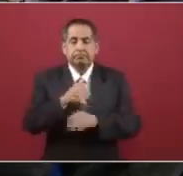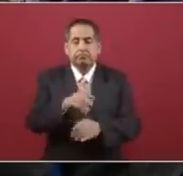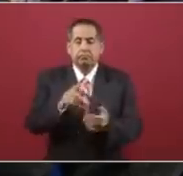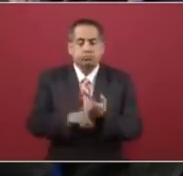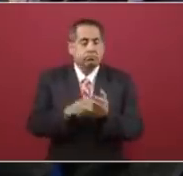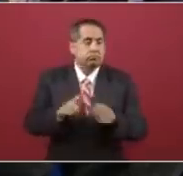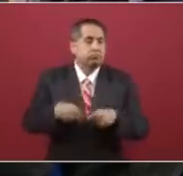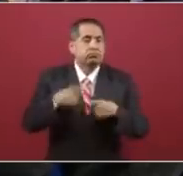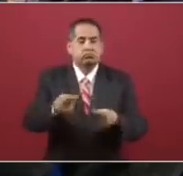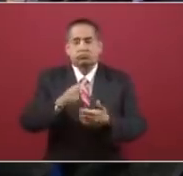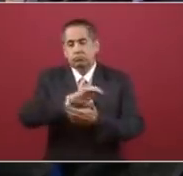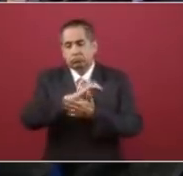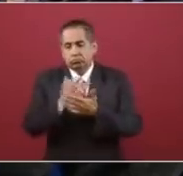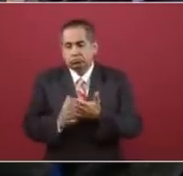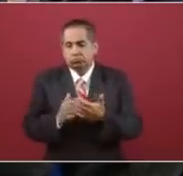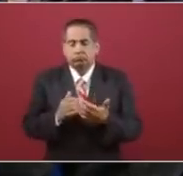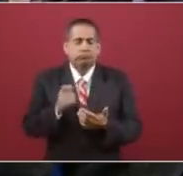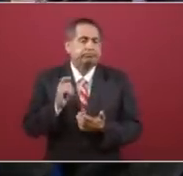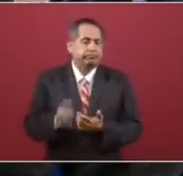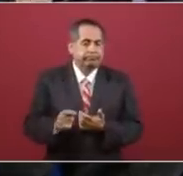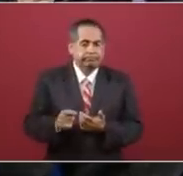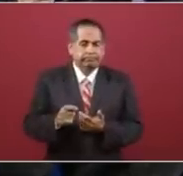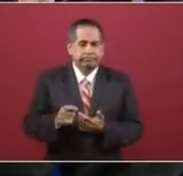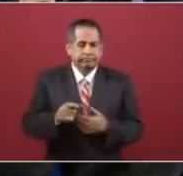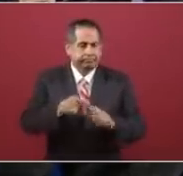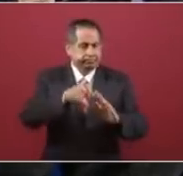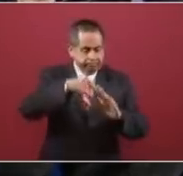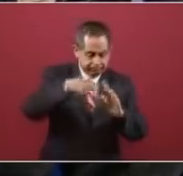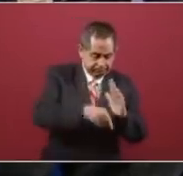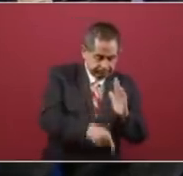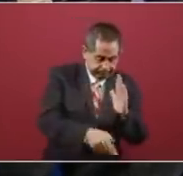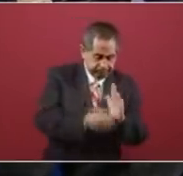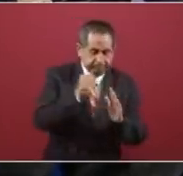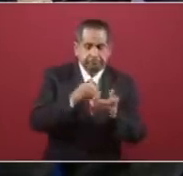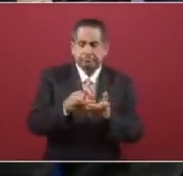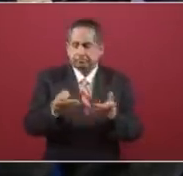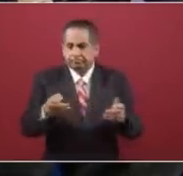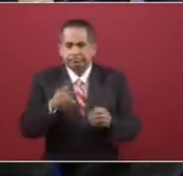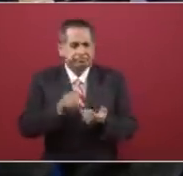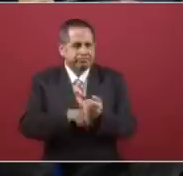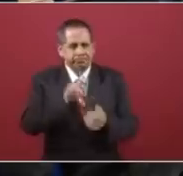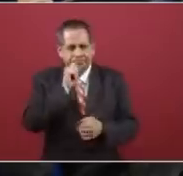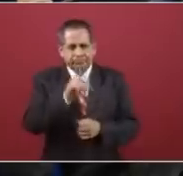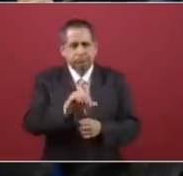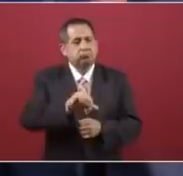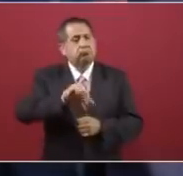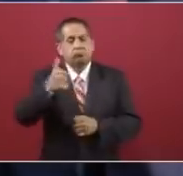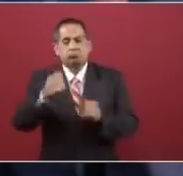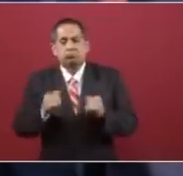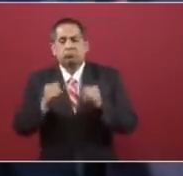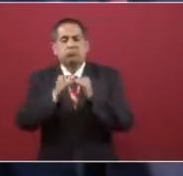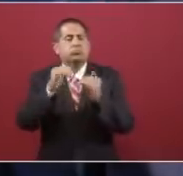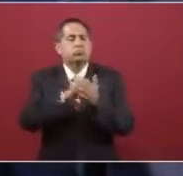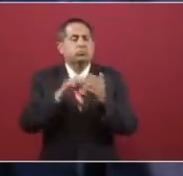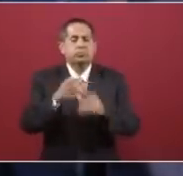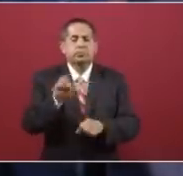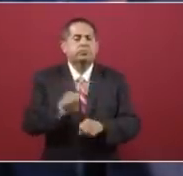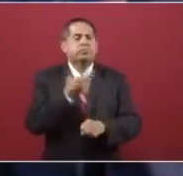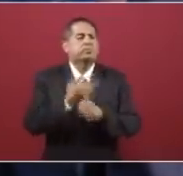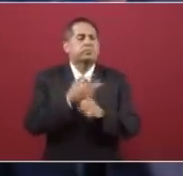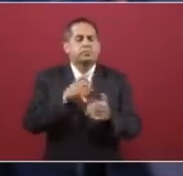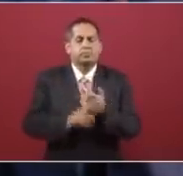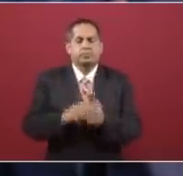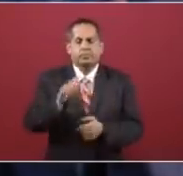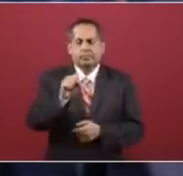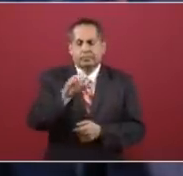entrega de contratos en pozos, en campos, la propia refinería, en otras dependencias como la Secretaría de